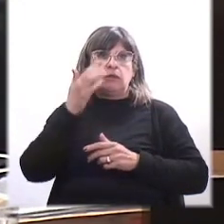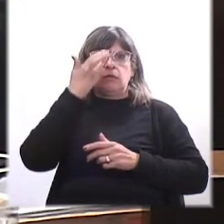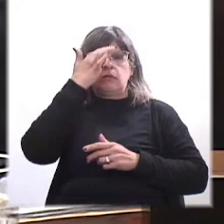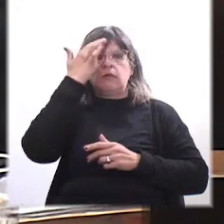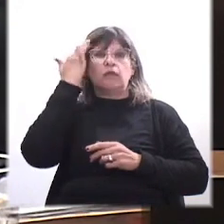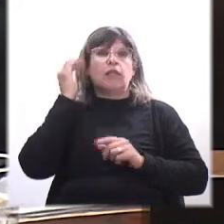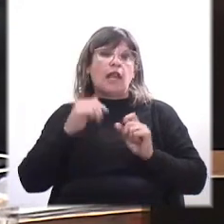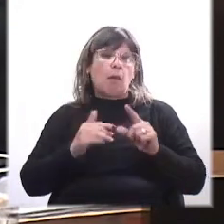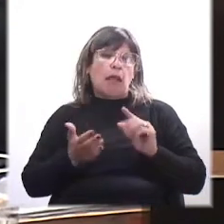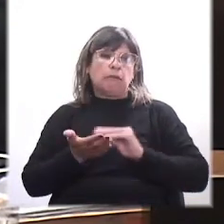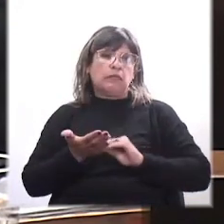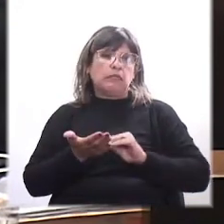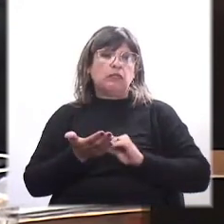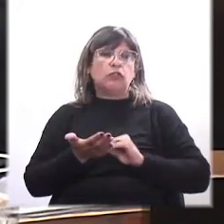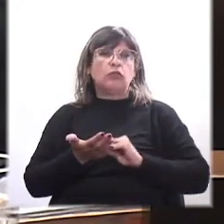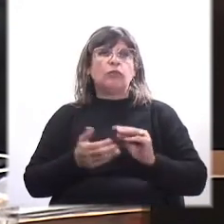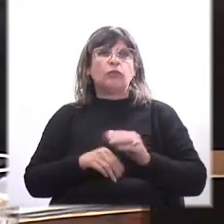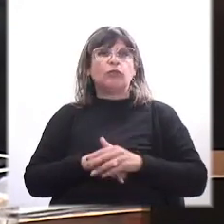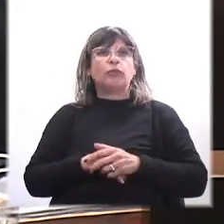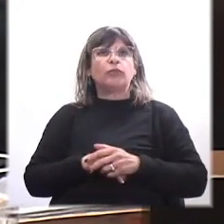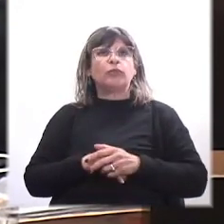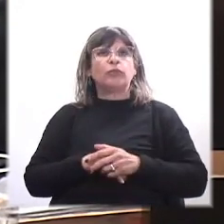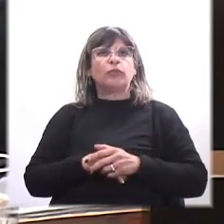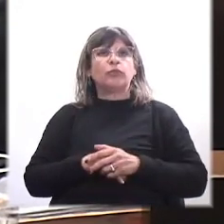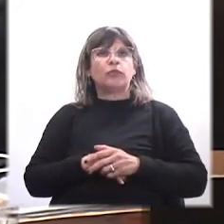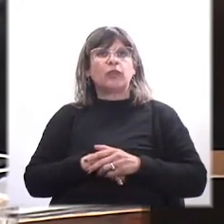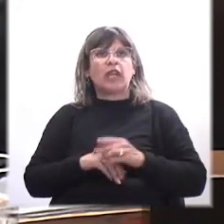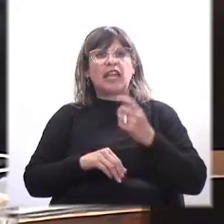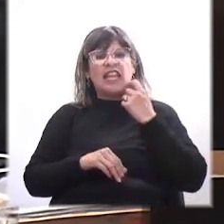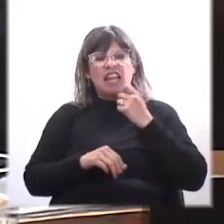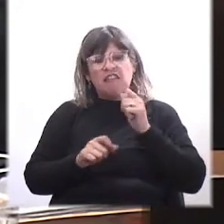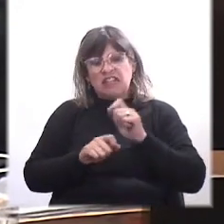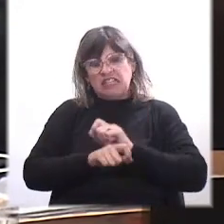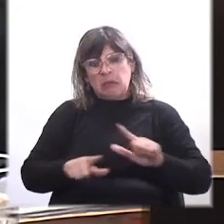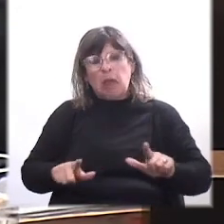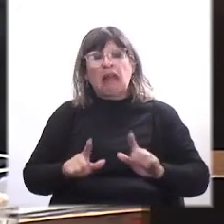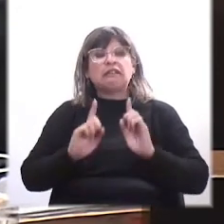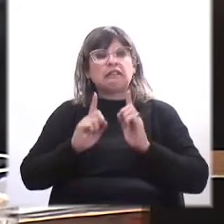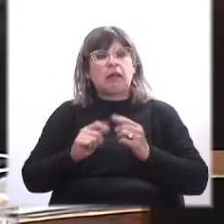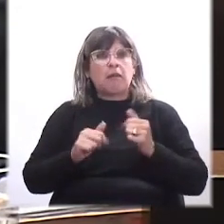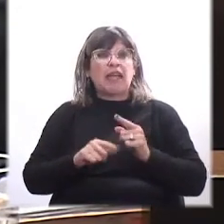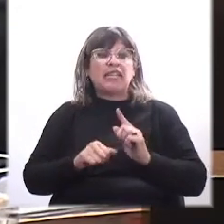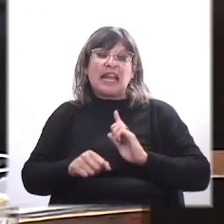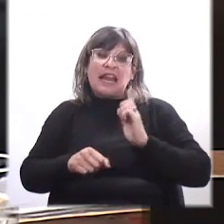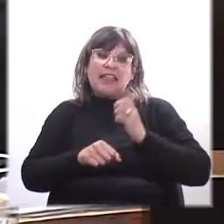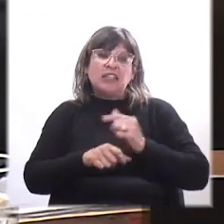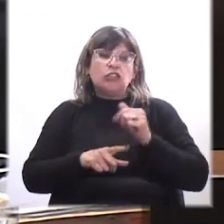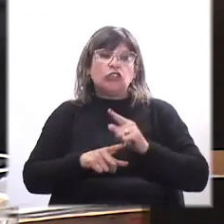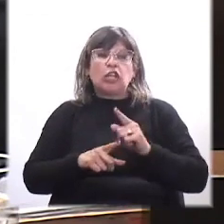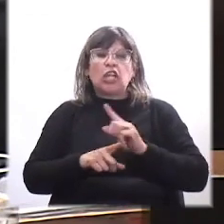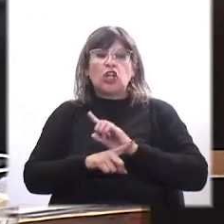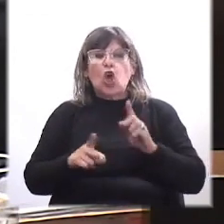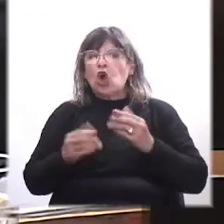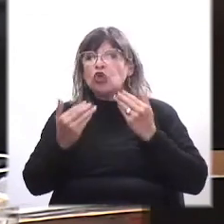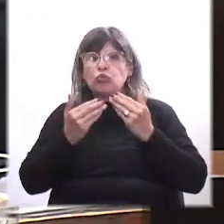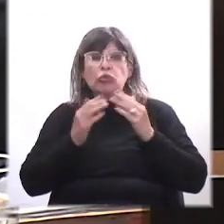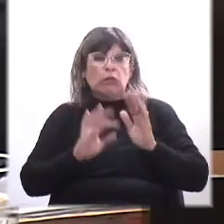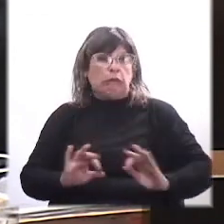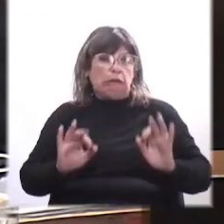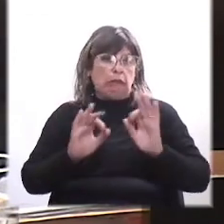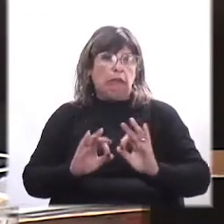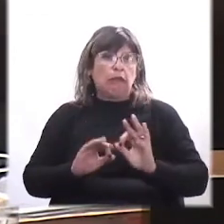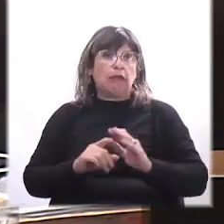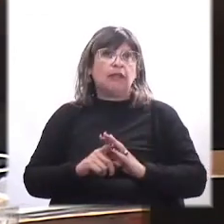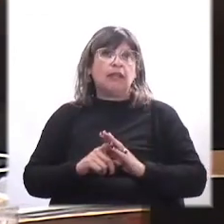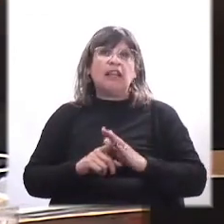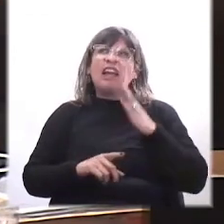mala administración y la falta de transparencia también en la toma de decisiones sin consultas es